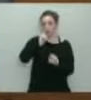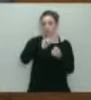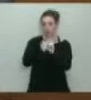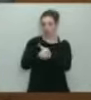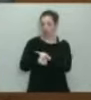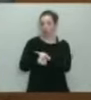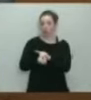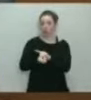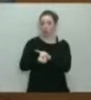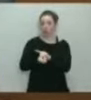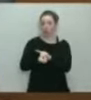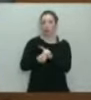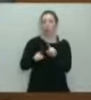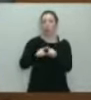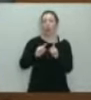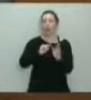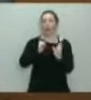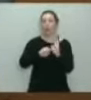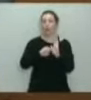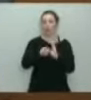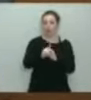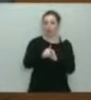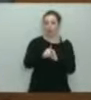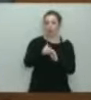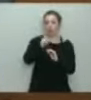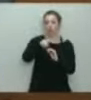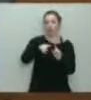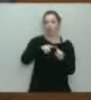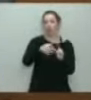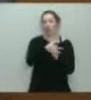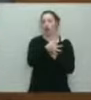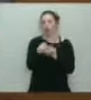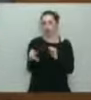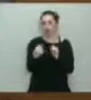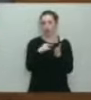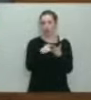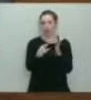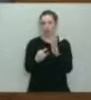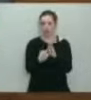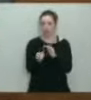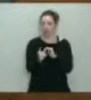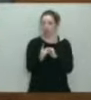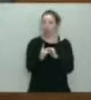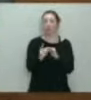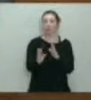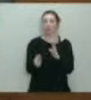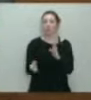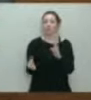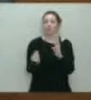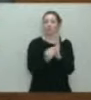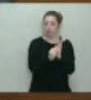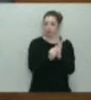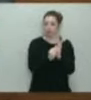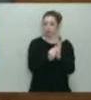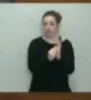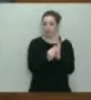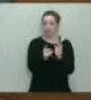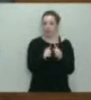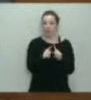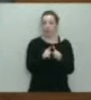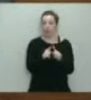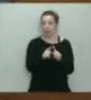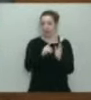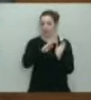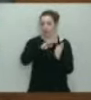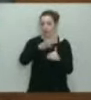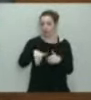hacían no de forma completa y no con la suficiente corrección técnica, se introdujo una disposición final,